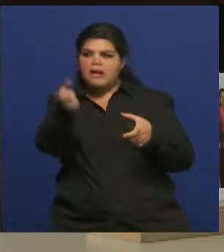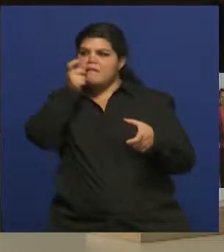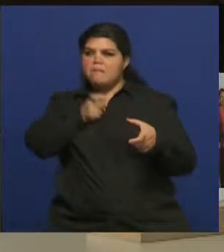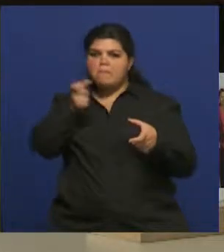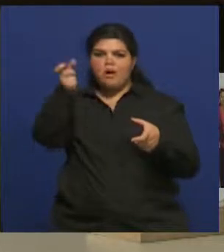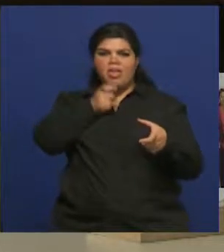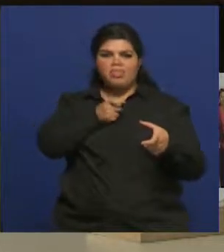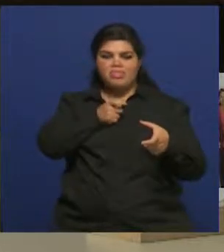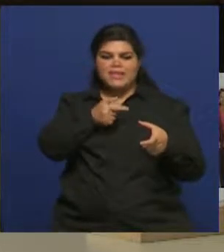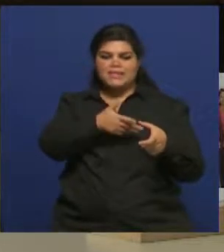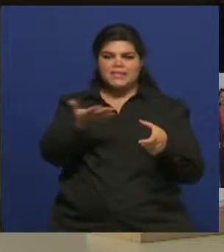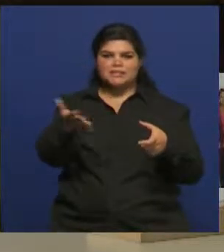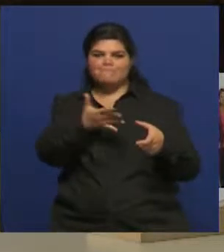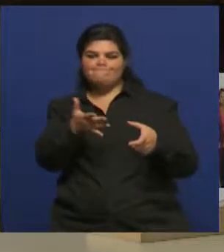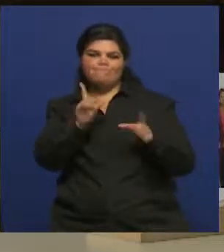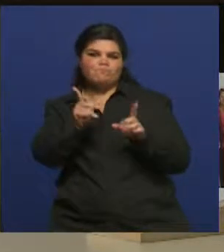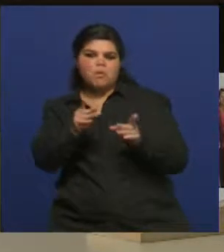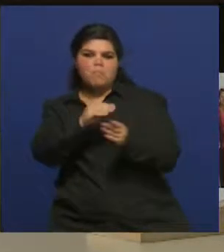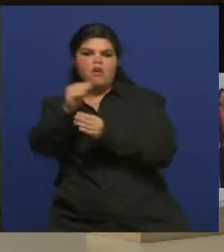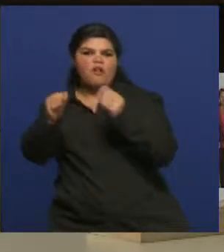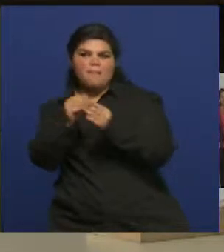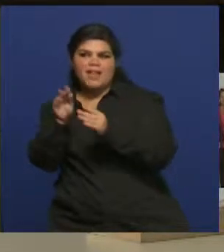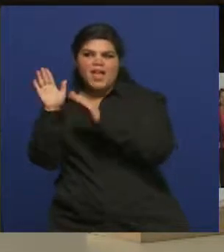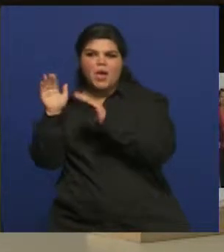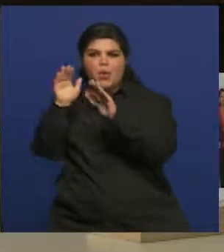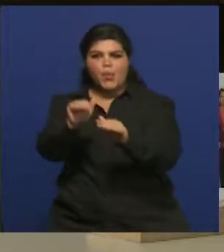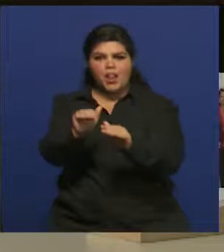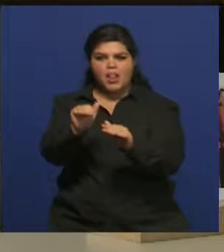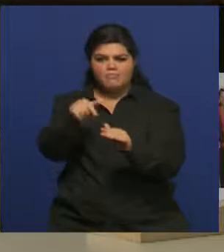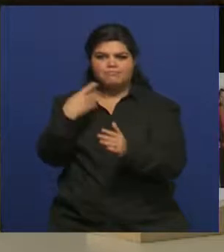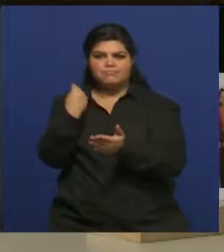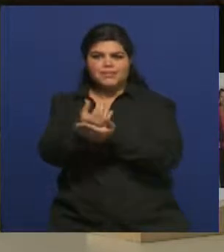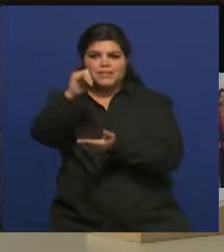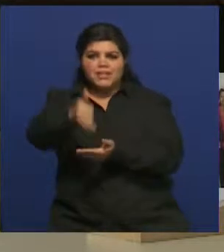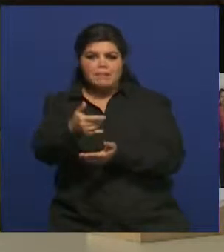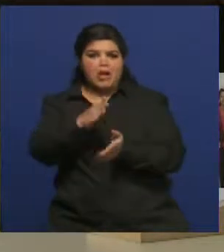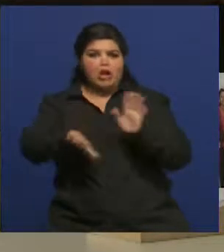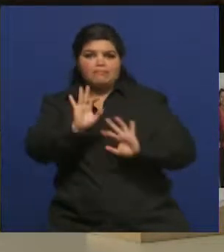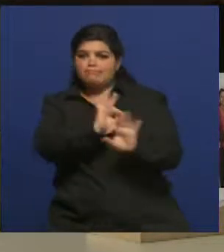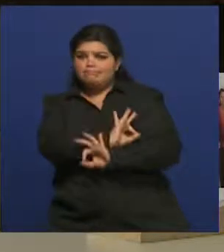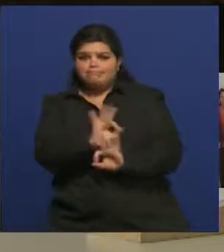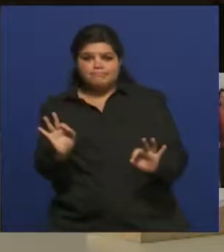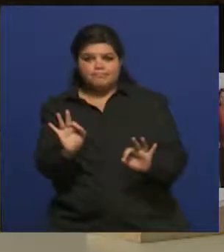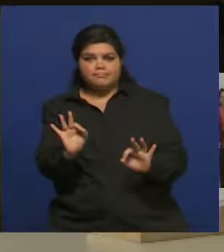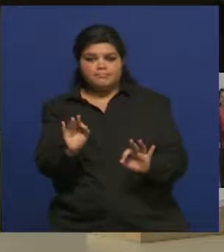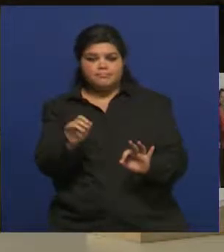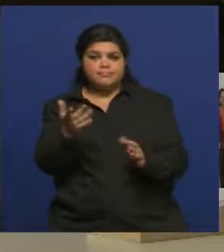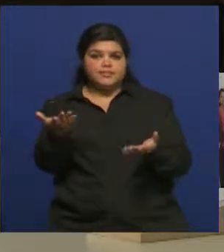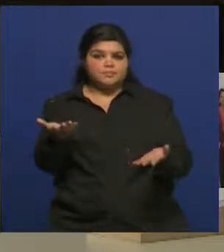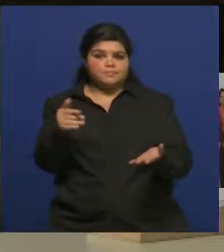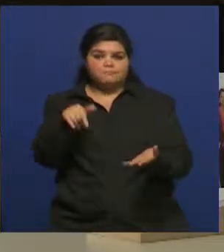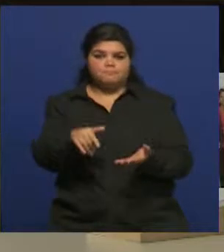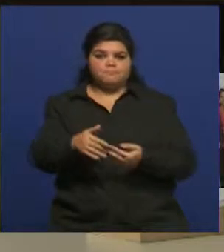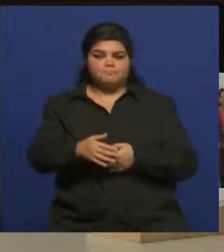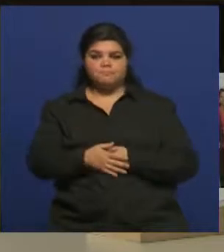un poquito hacía lo mismo que la familia. Es decir, estaba, pero ausente. Entonces, bueno,